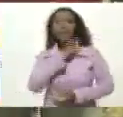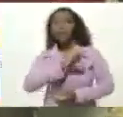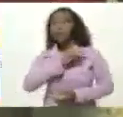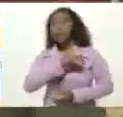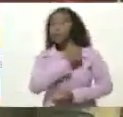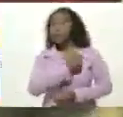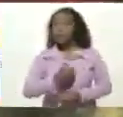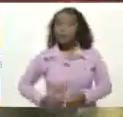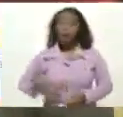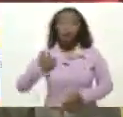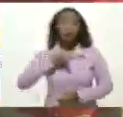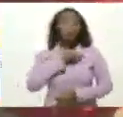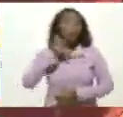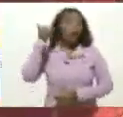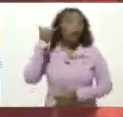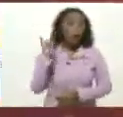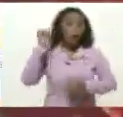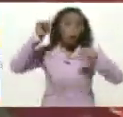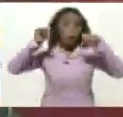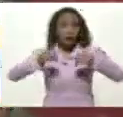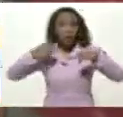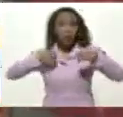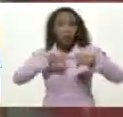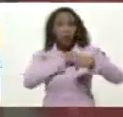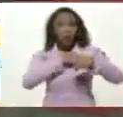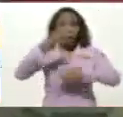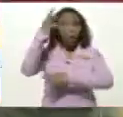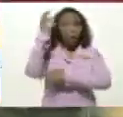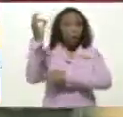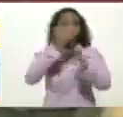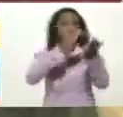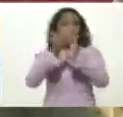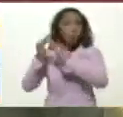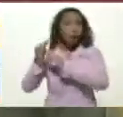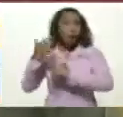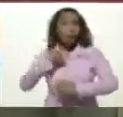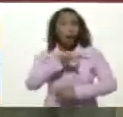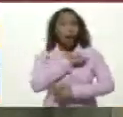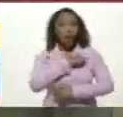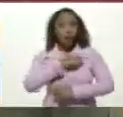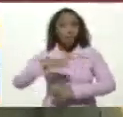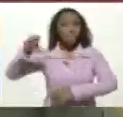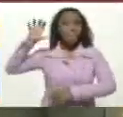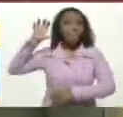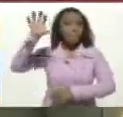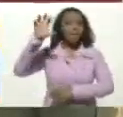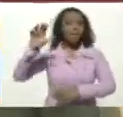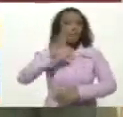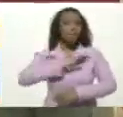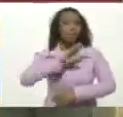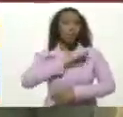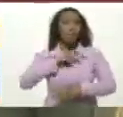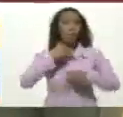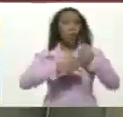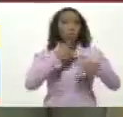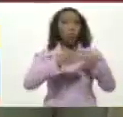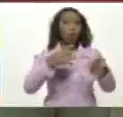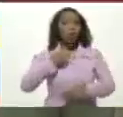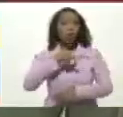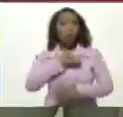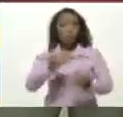presidente, nosotros tenemos aquí en nuestro Consejo Comunal nuestros patios productivos, que